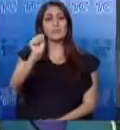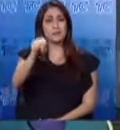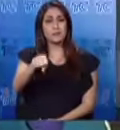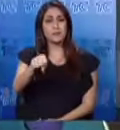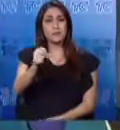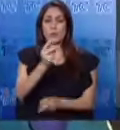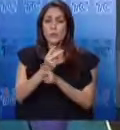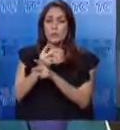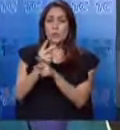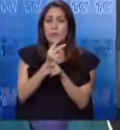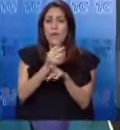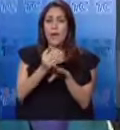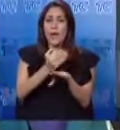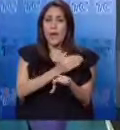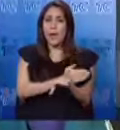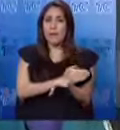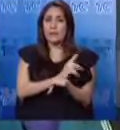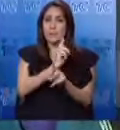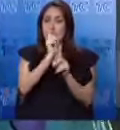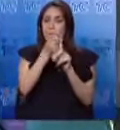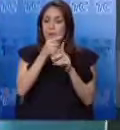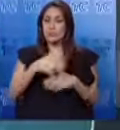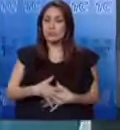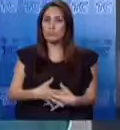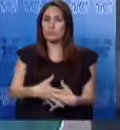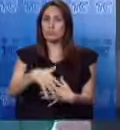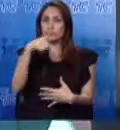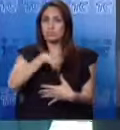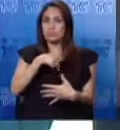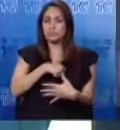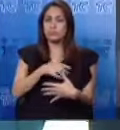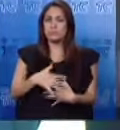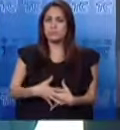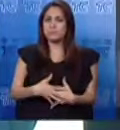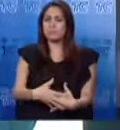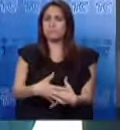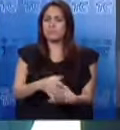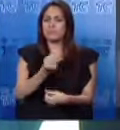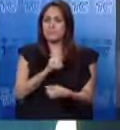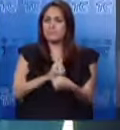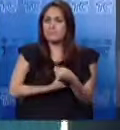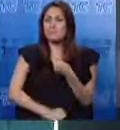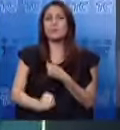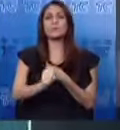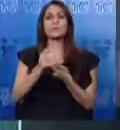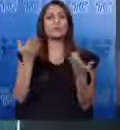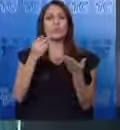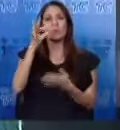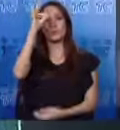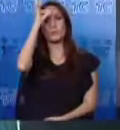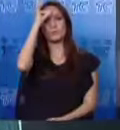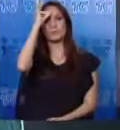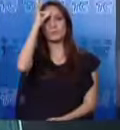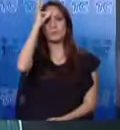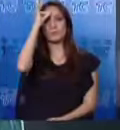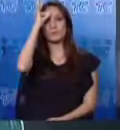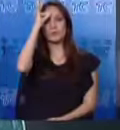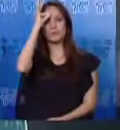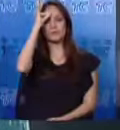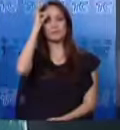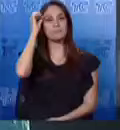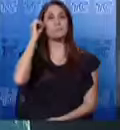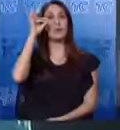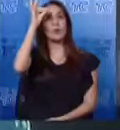con cuidados prenatales, atención prenatal, parto institucionalizado en un centro médico de primera